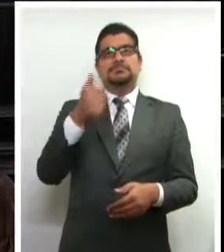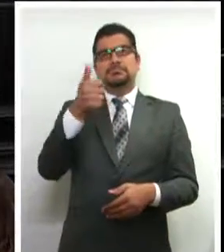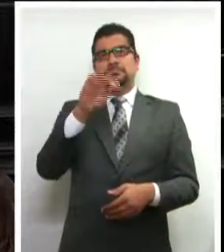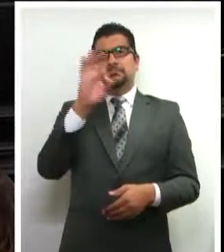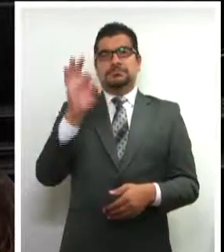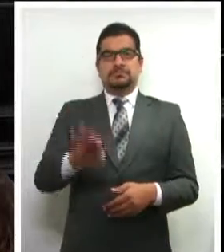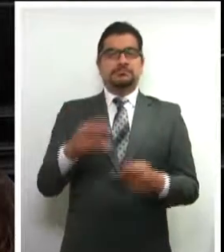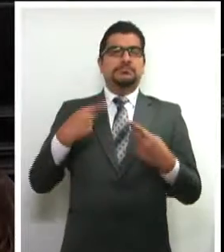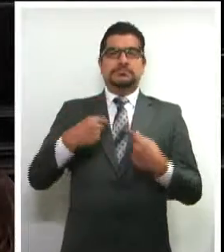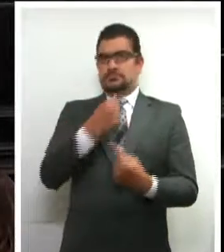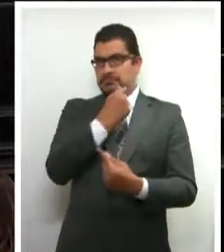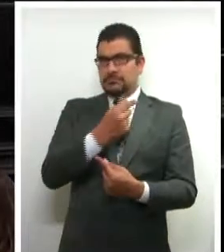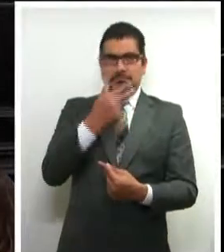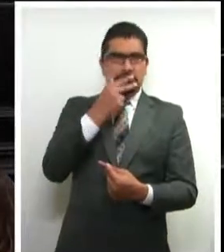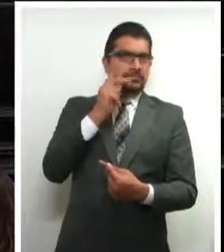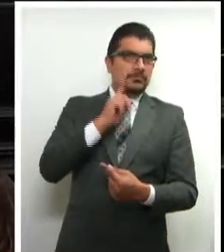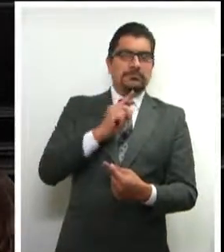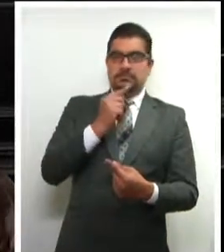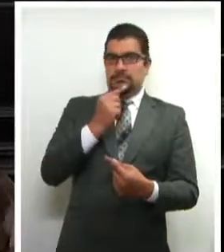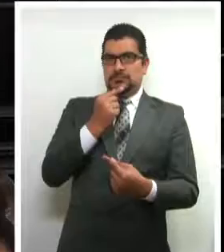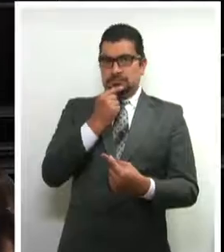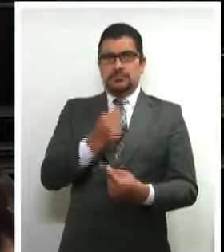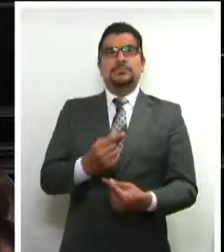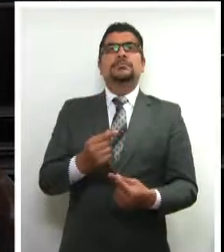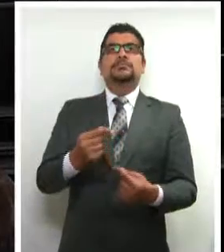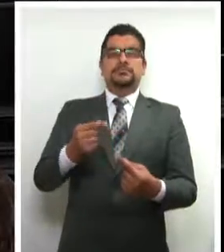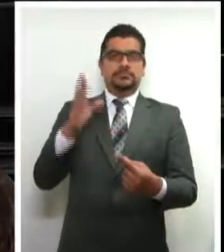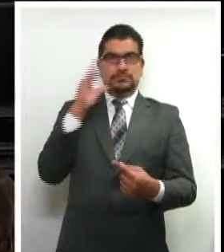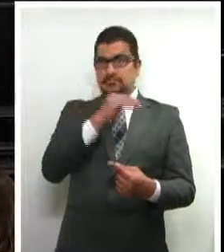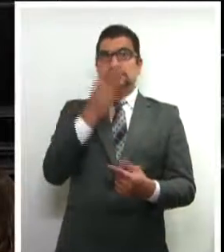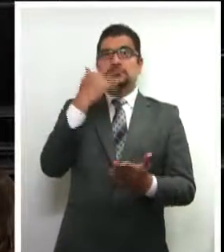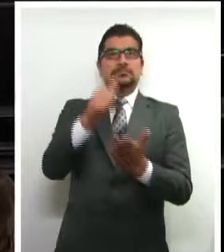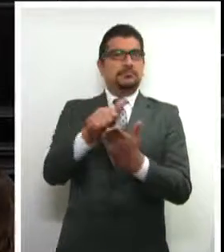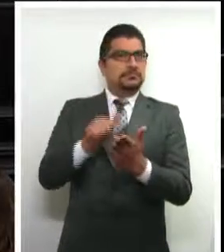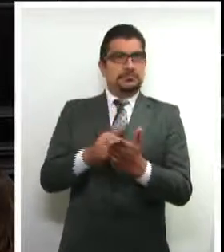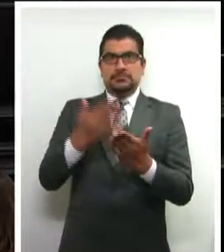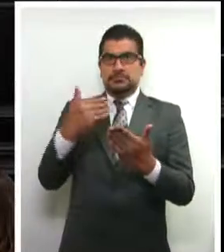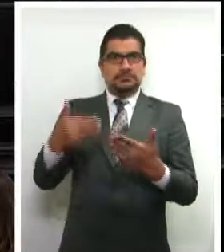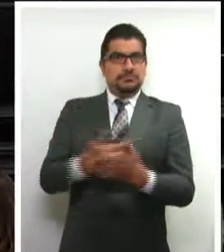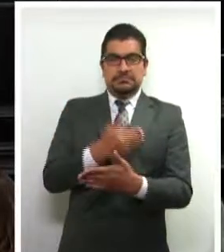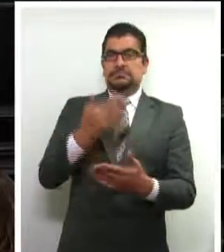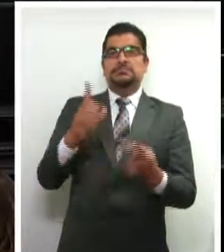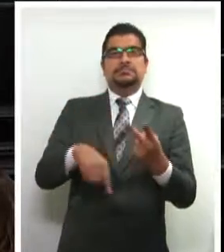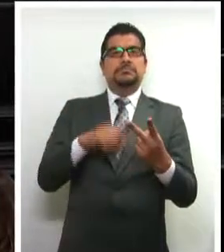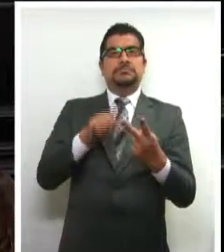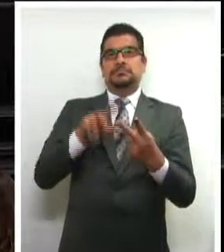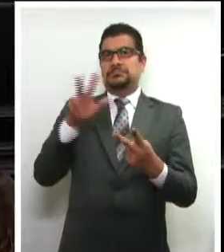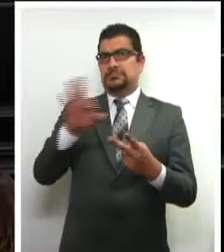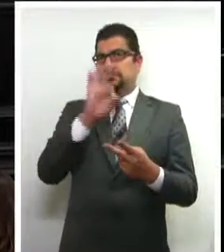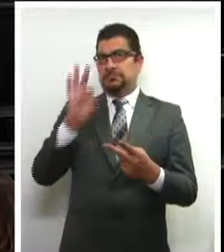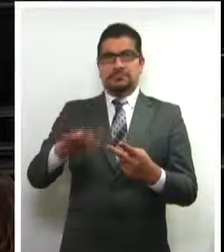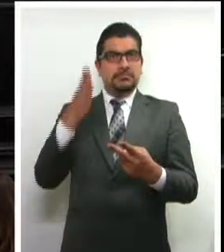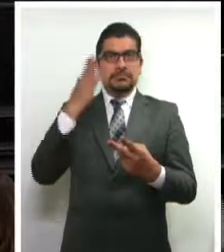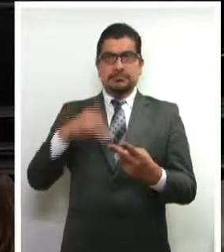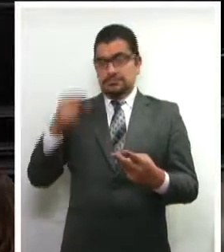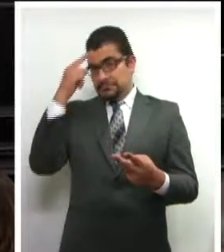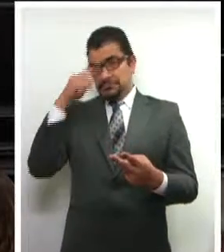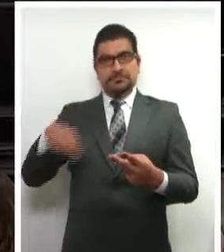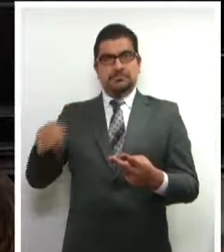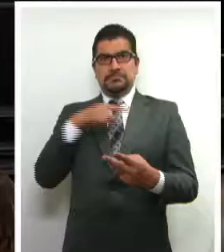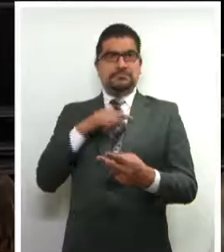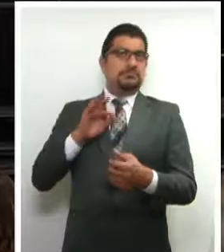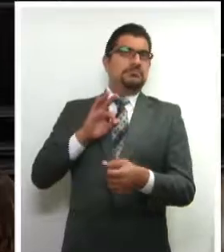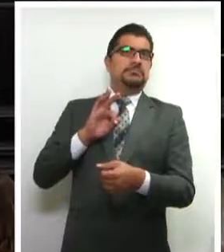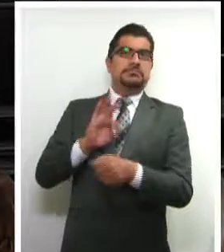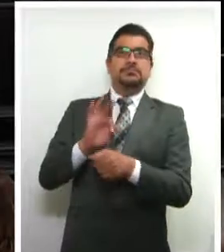6.6% de niñas y niños afromexicanos no tienen acta de nacimiento, 18% no cuentan con ningún tipo de